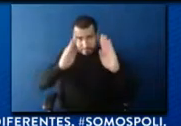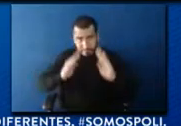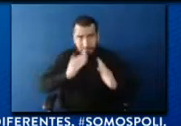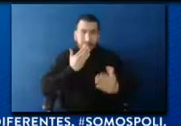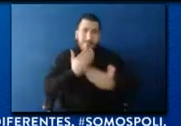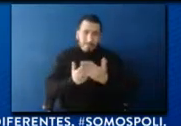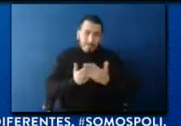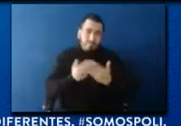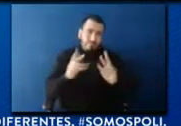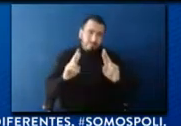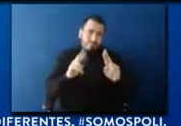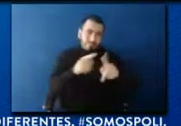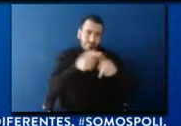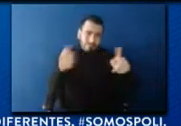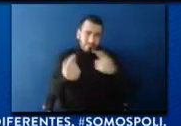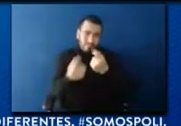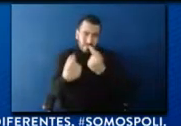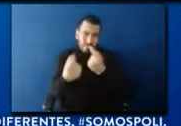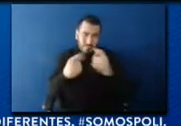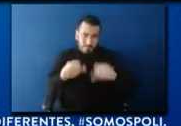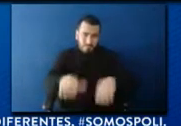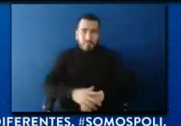y atender sus preguntas.